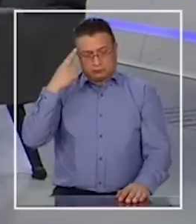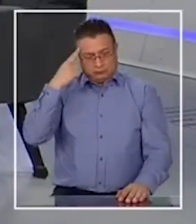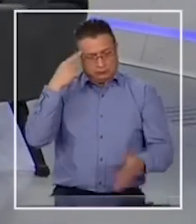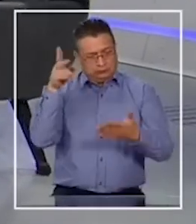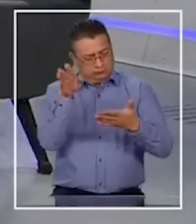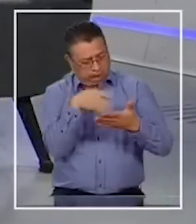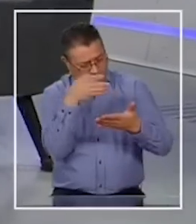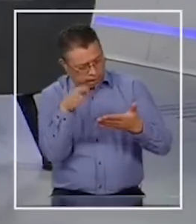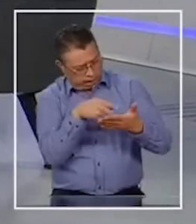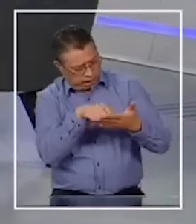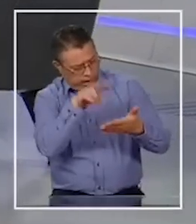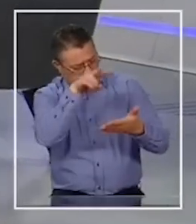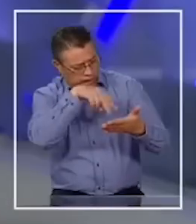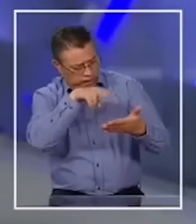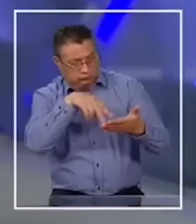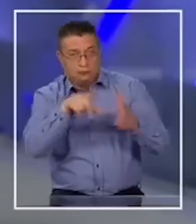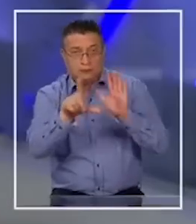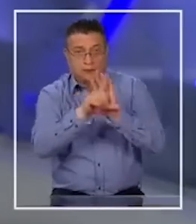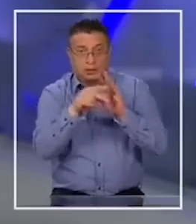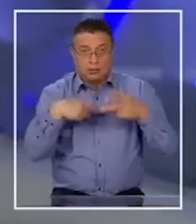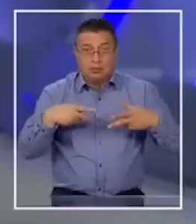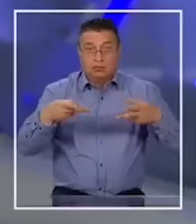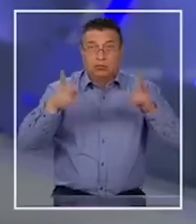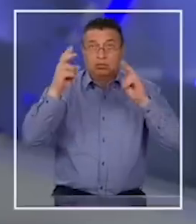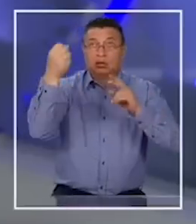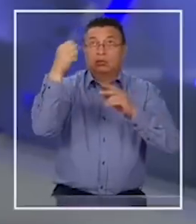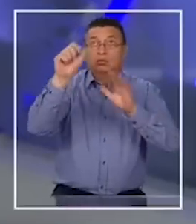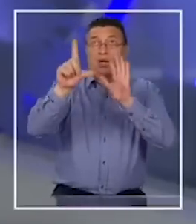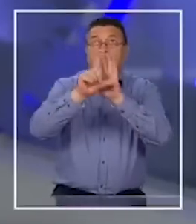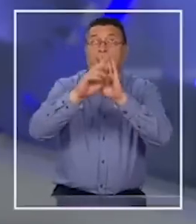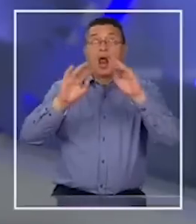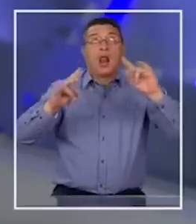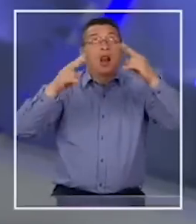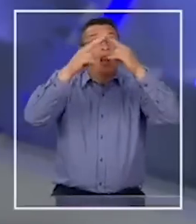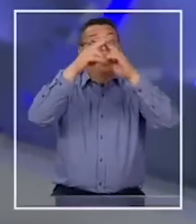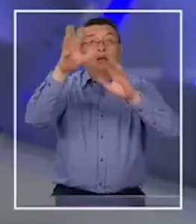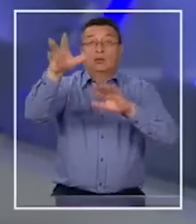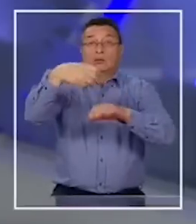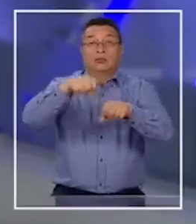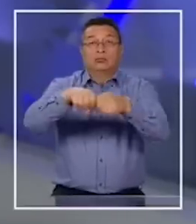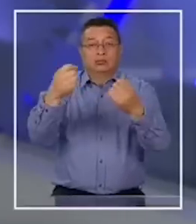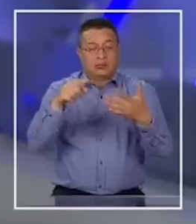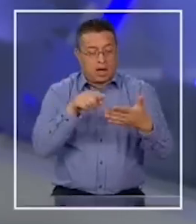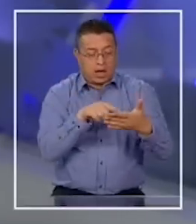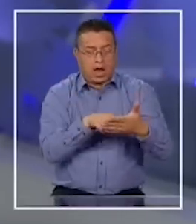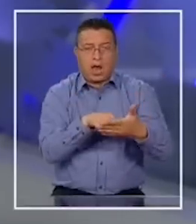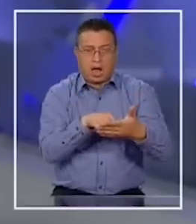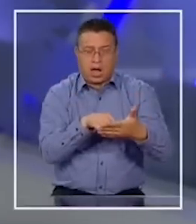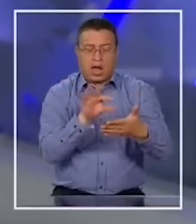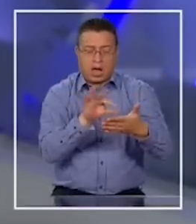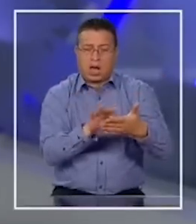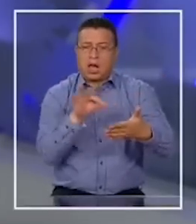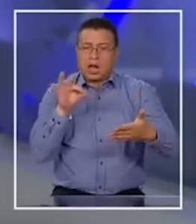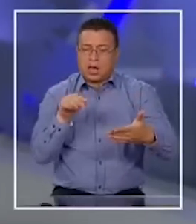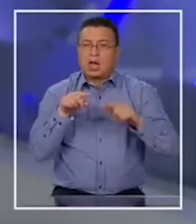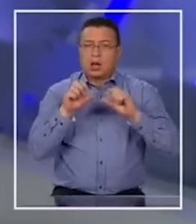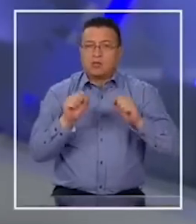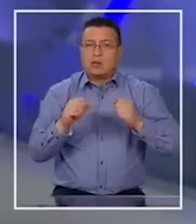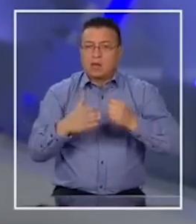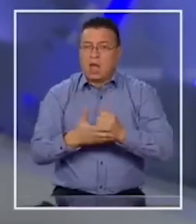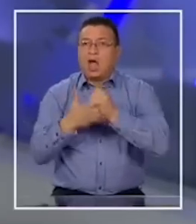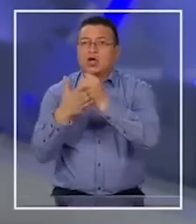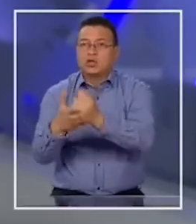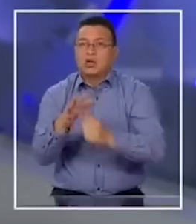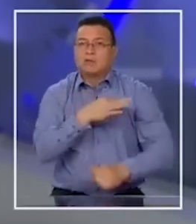ley nos dimos cuenta que la ley general permite demoler ampliaciones ilegales le dijimos mire Acá está acá tenemos una herramienta por donde podemos ayudarle